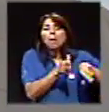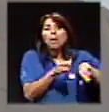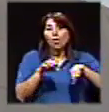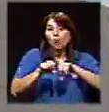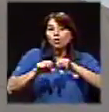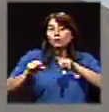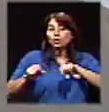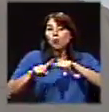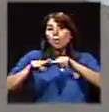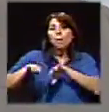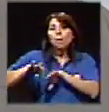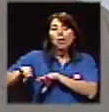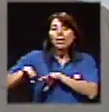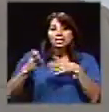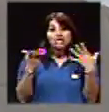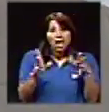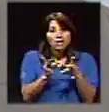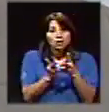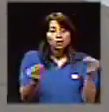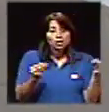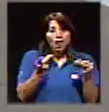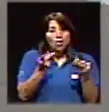fiscal. El tema es muy serio,